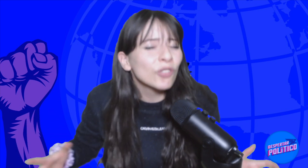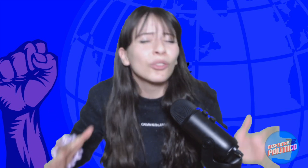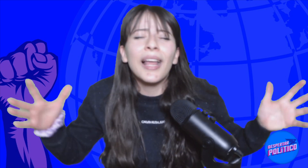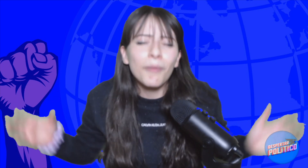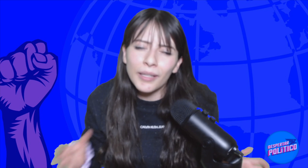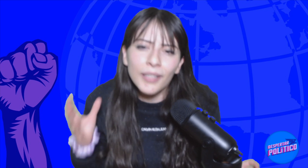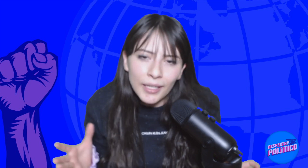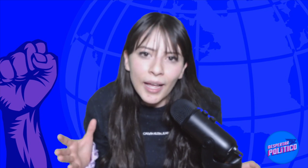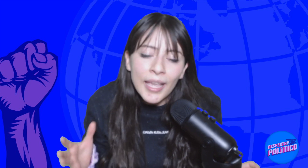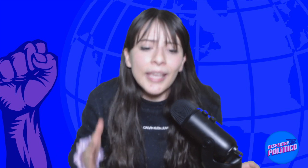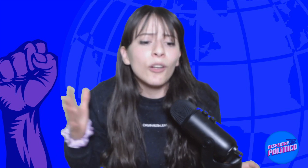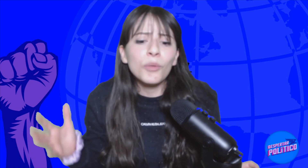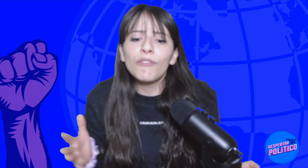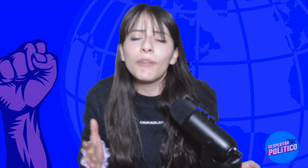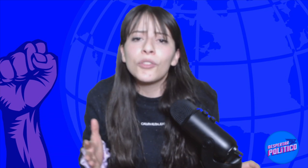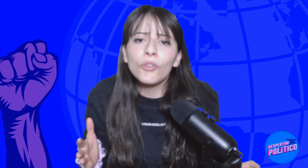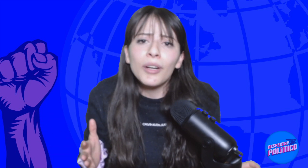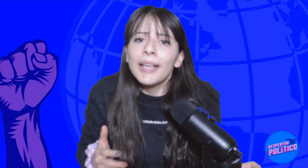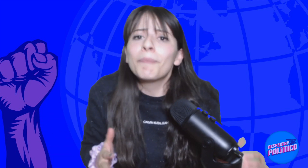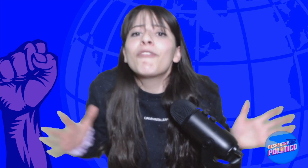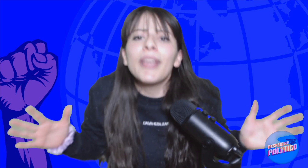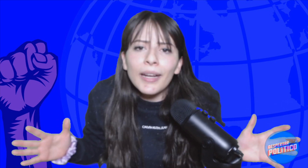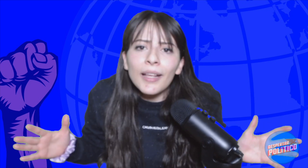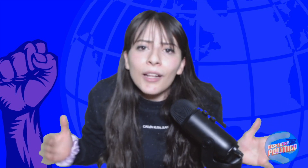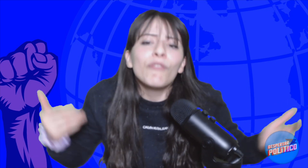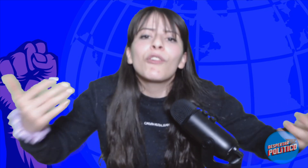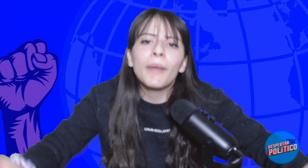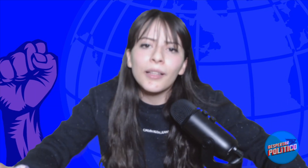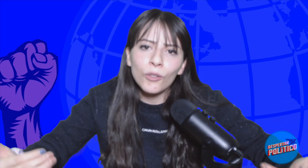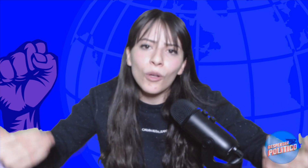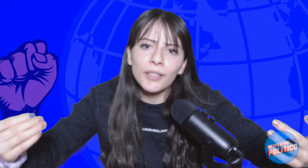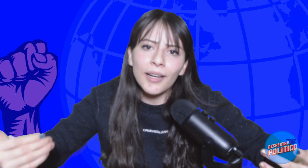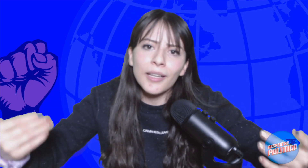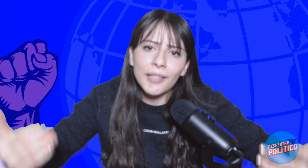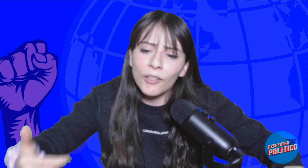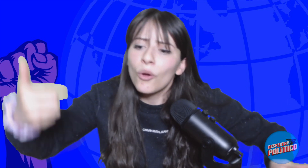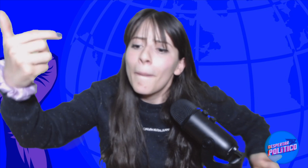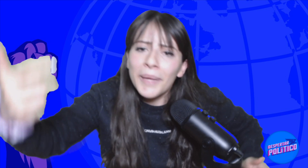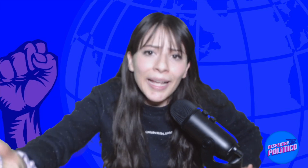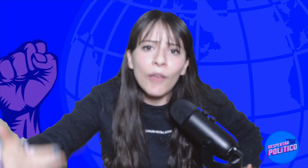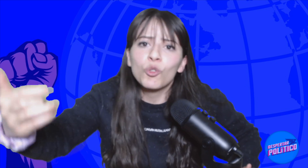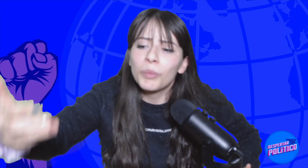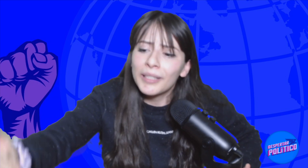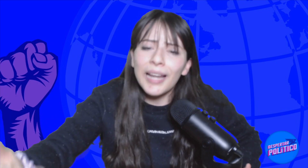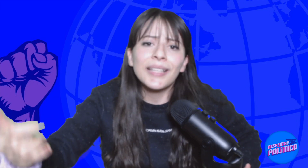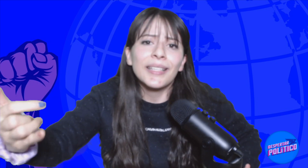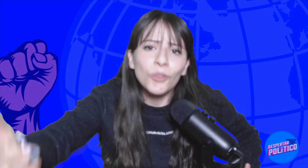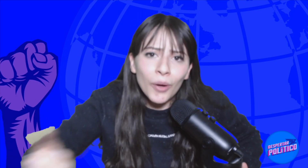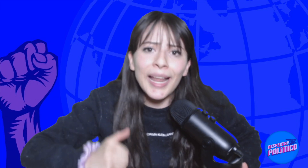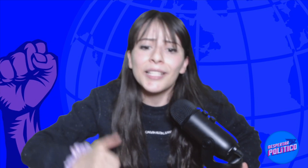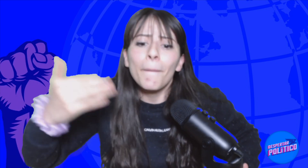que es total mentira y que los medios de información prefieren no informarte de todo lo que está realizando mercados,